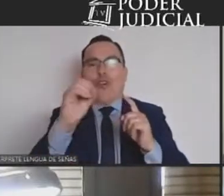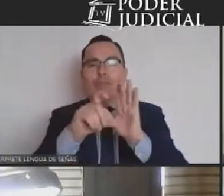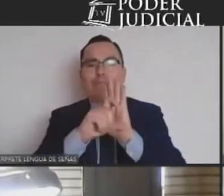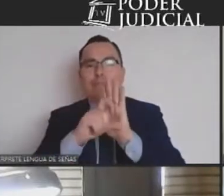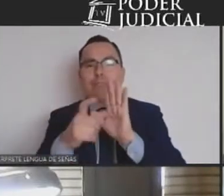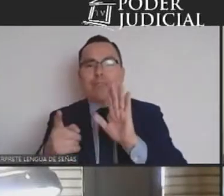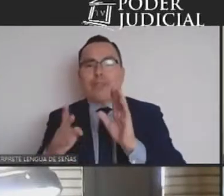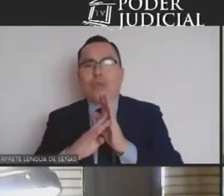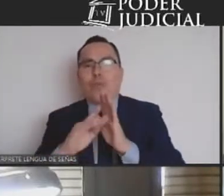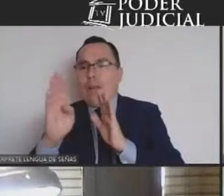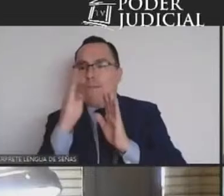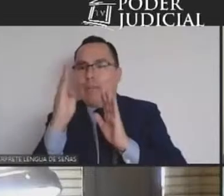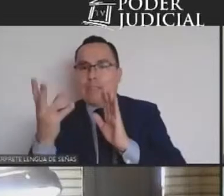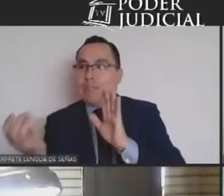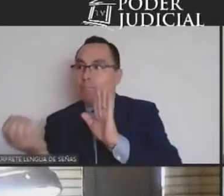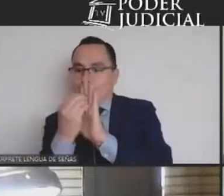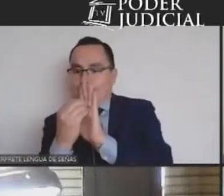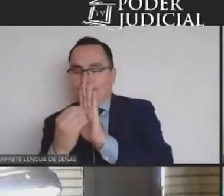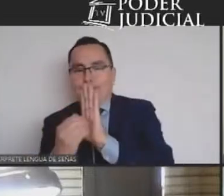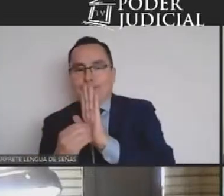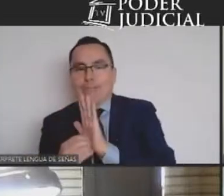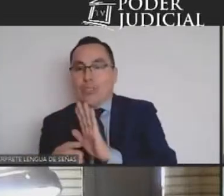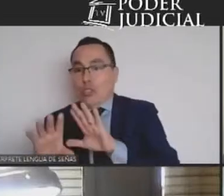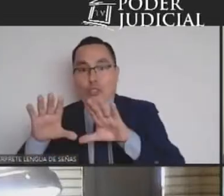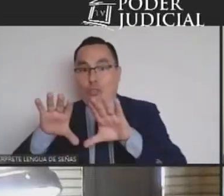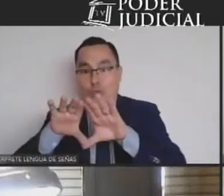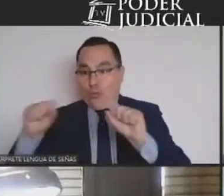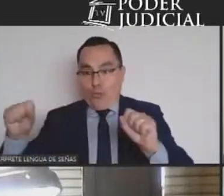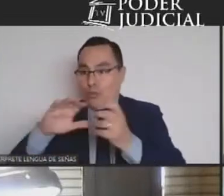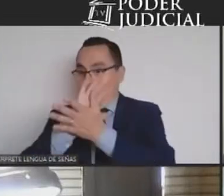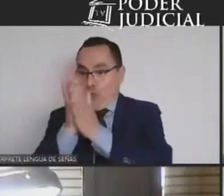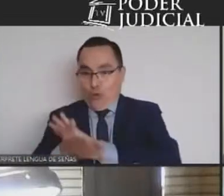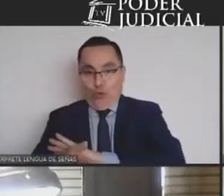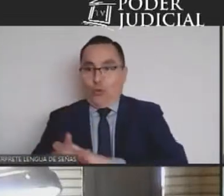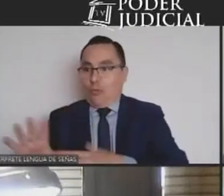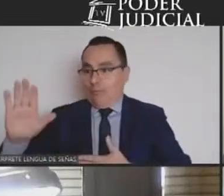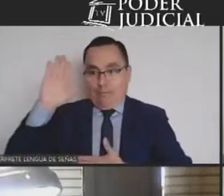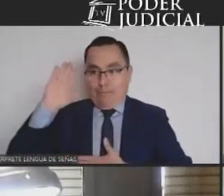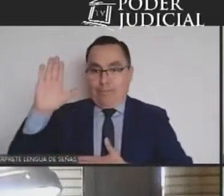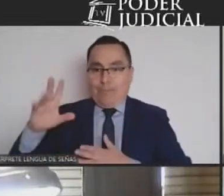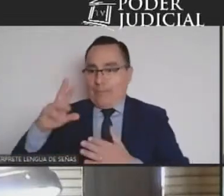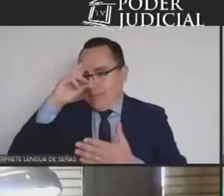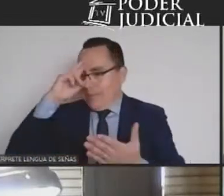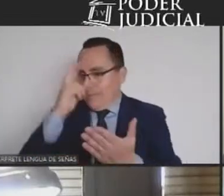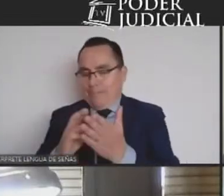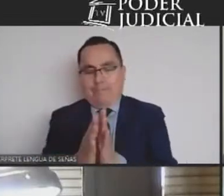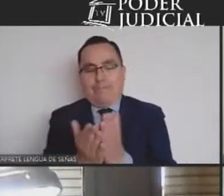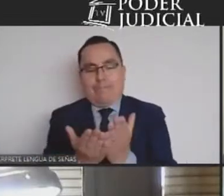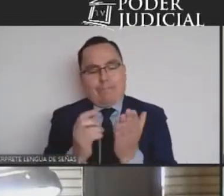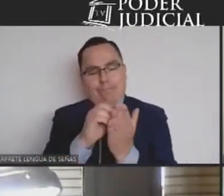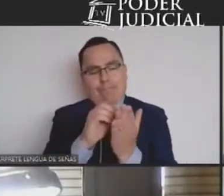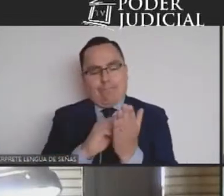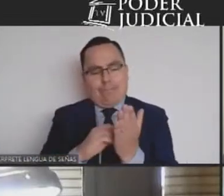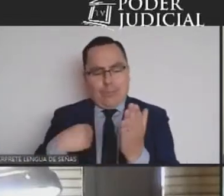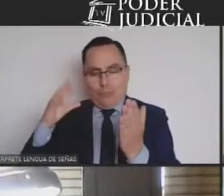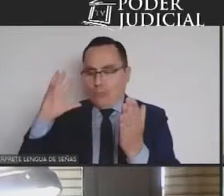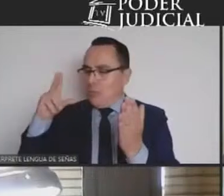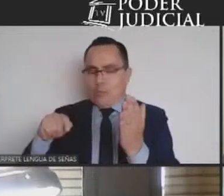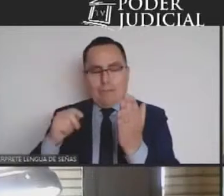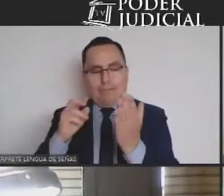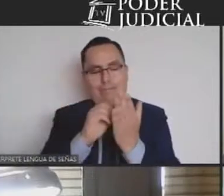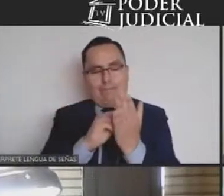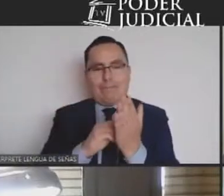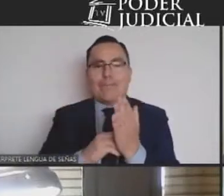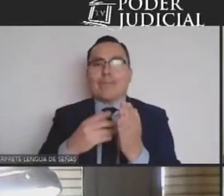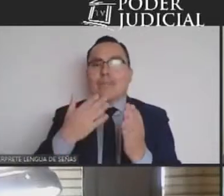unas bases que todos nos comprometamos a respetar. En eso creo que sería la